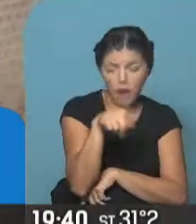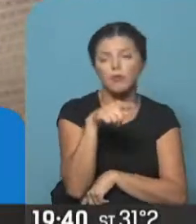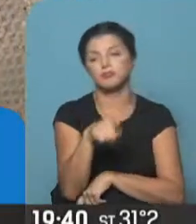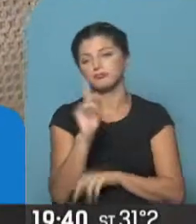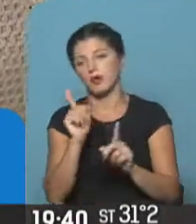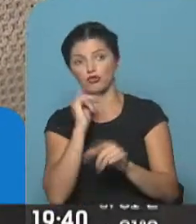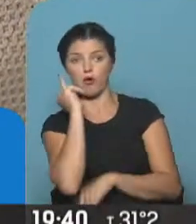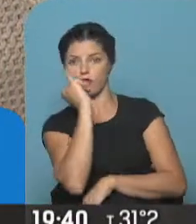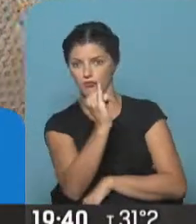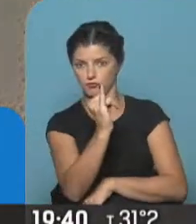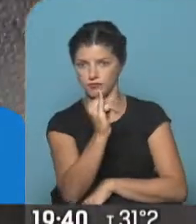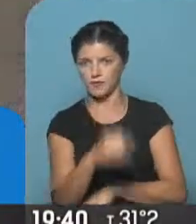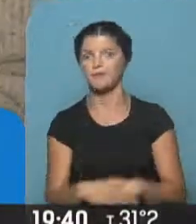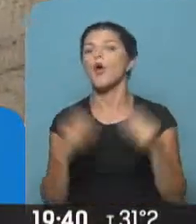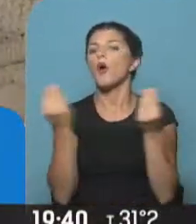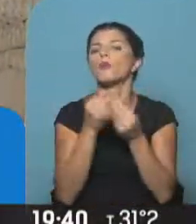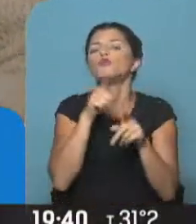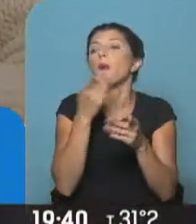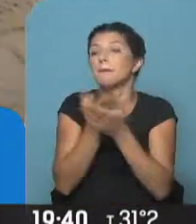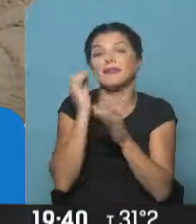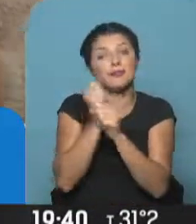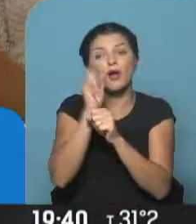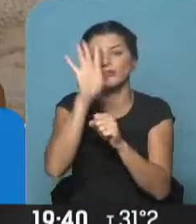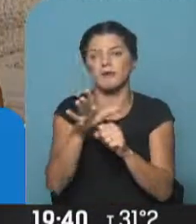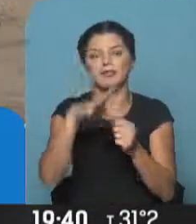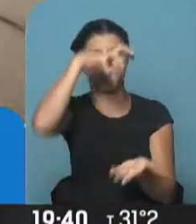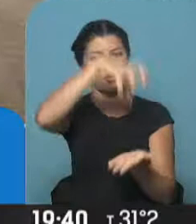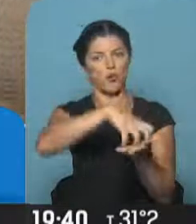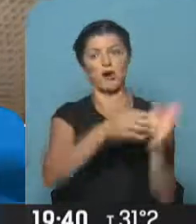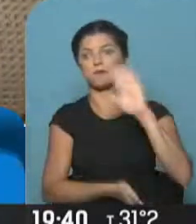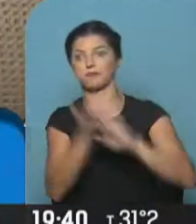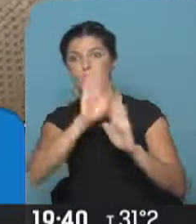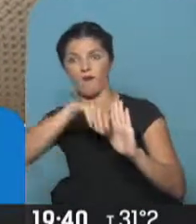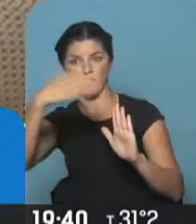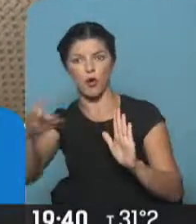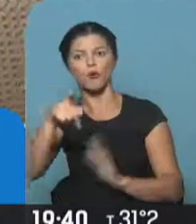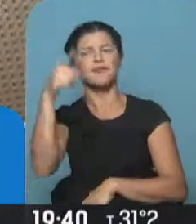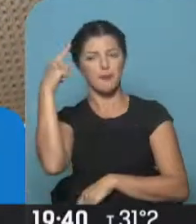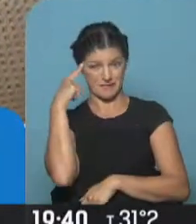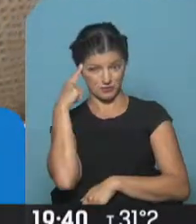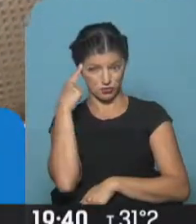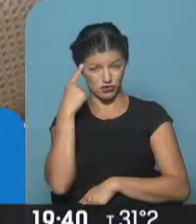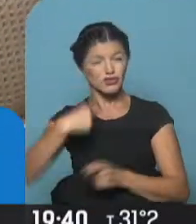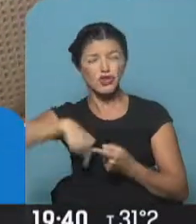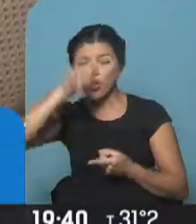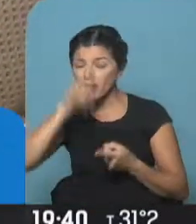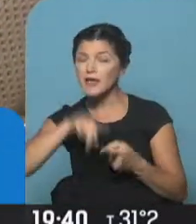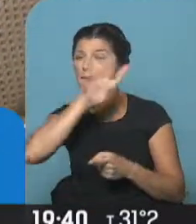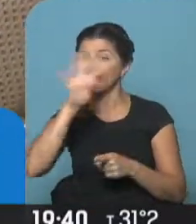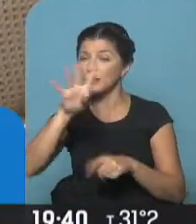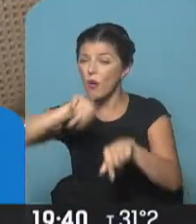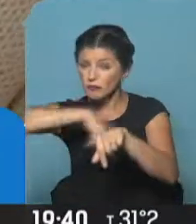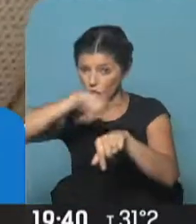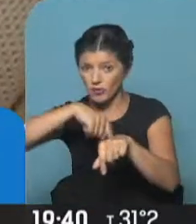trabajo para salir del pabellón. O sea, hay que pensar 24 horas por día, todo el día encerrado en un recinto, por más grande que vos